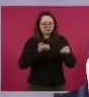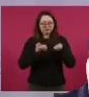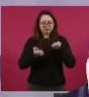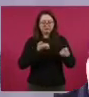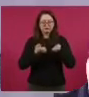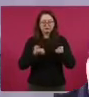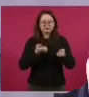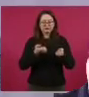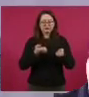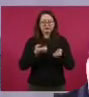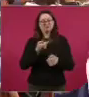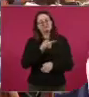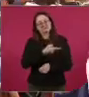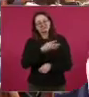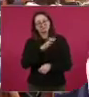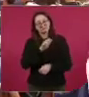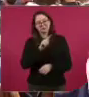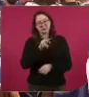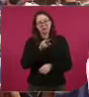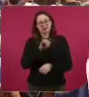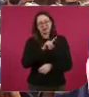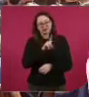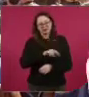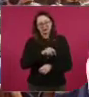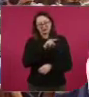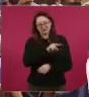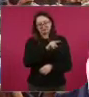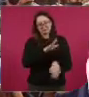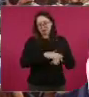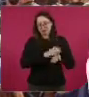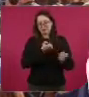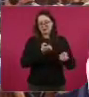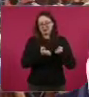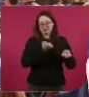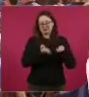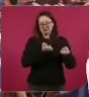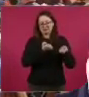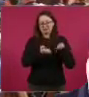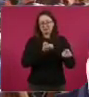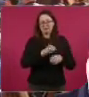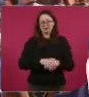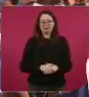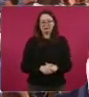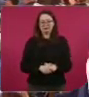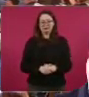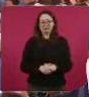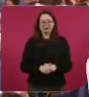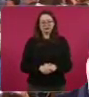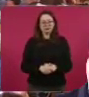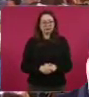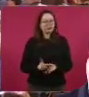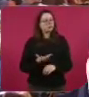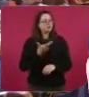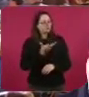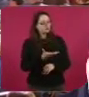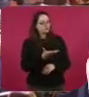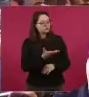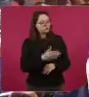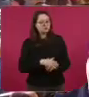practica es Beatriz, y me gustaría que ella, no